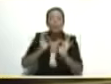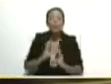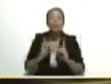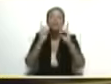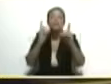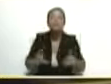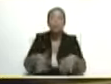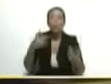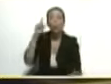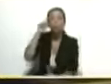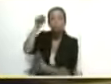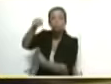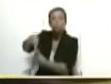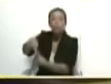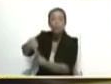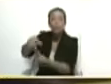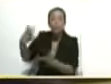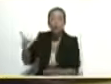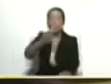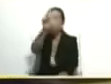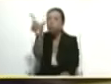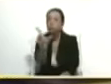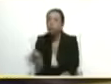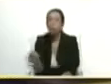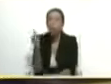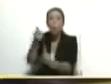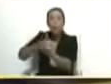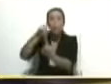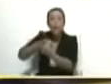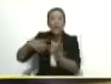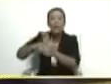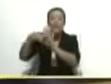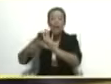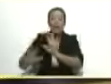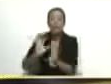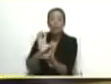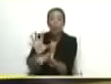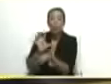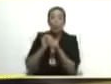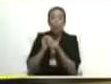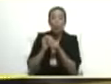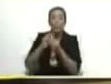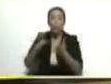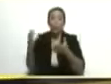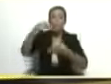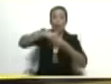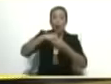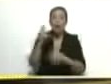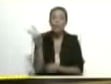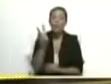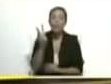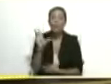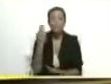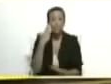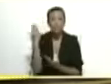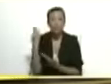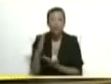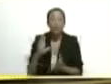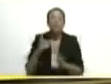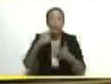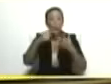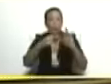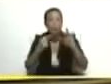decidiera el devenir de nuestra lucha por la recuperación de nuestro territorio de la Guayana Esequiba. Por todos